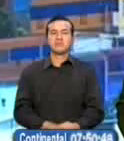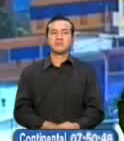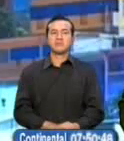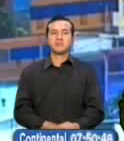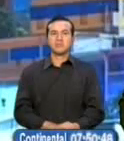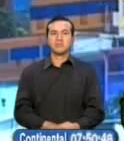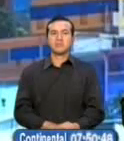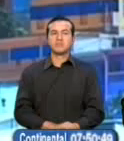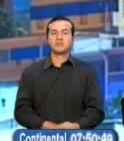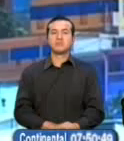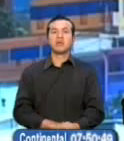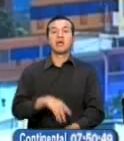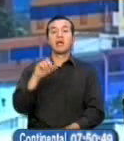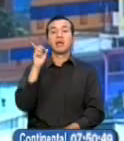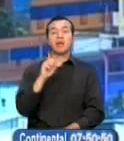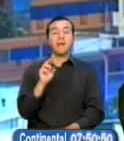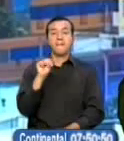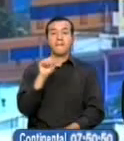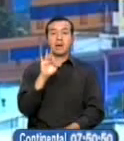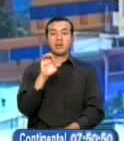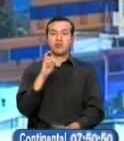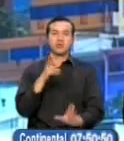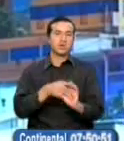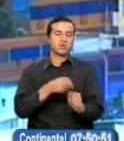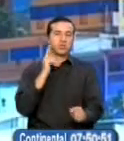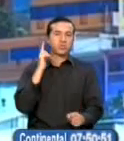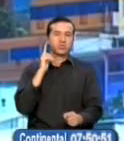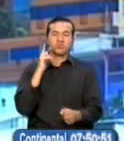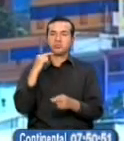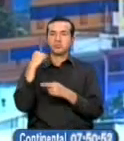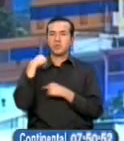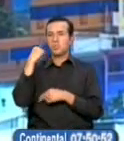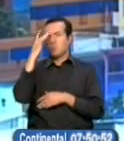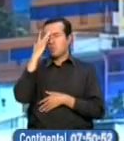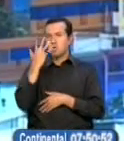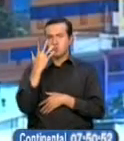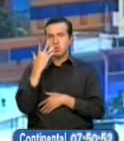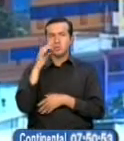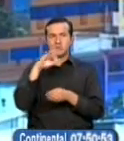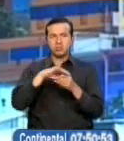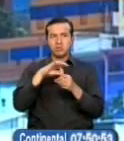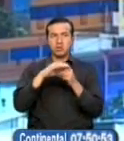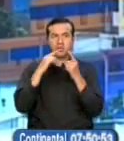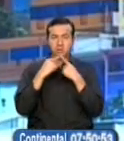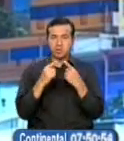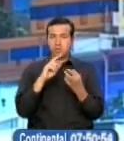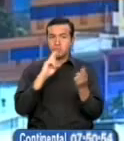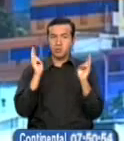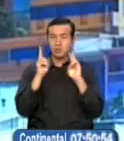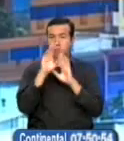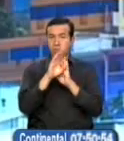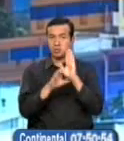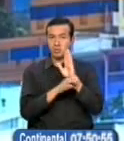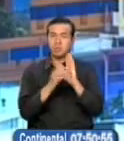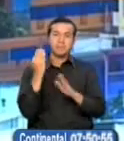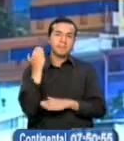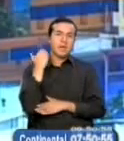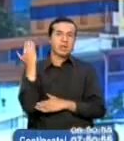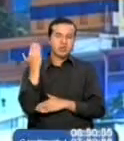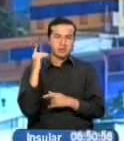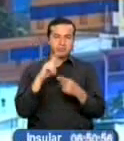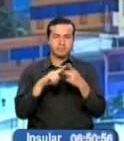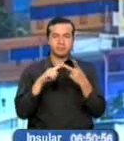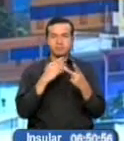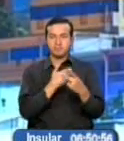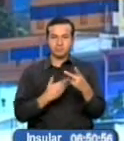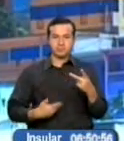El primer ministro de Italia, Matteo Renzi, renuncia a su cargo tras perder en el referendo que buscaba una reforma a la Constitución. Mientras que el